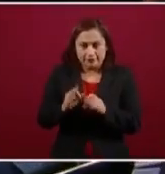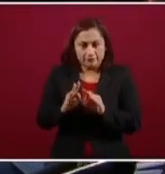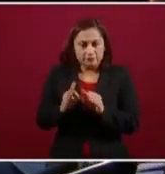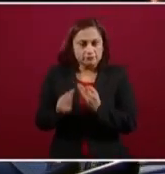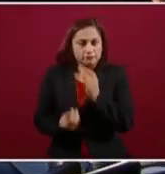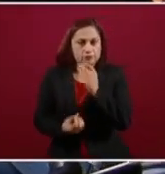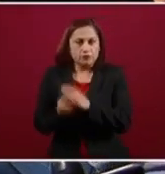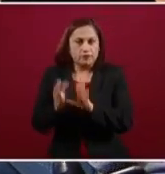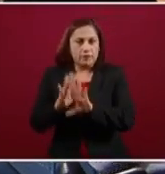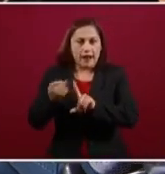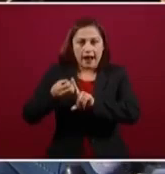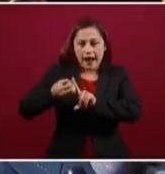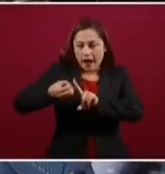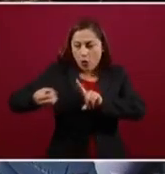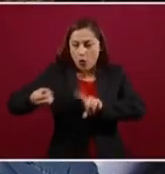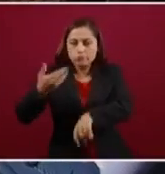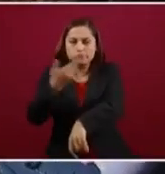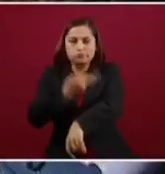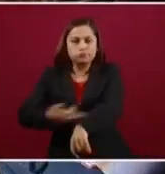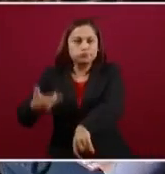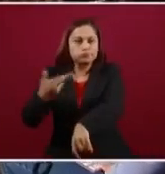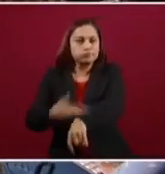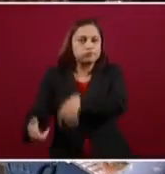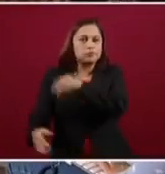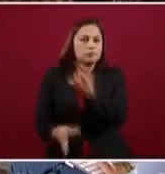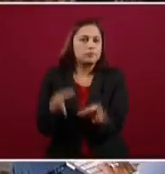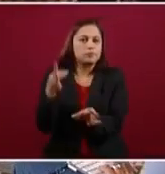y buena administración.